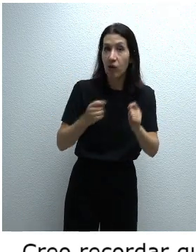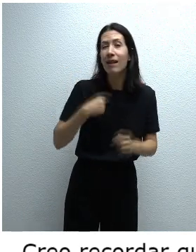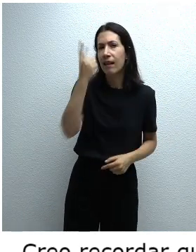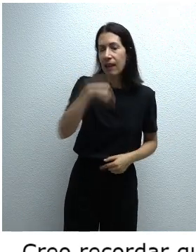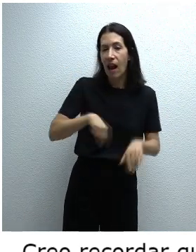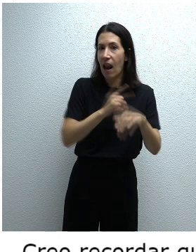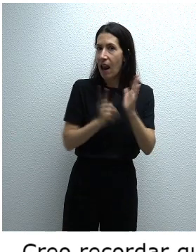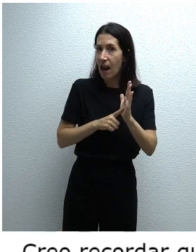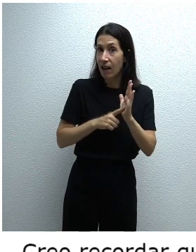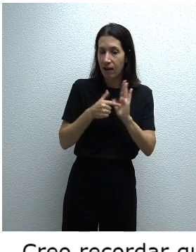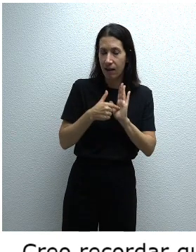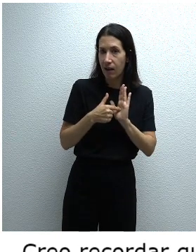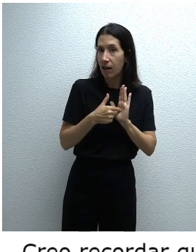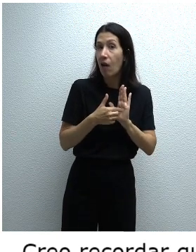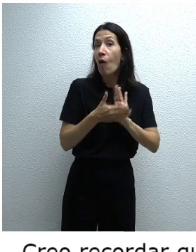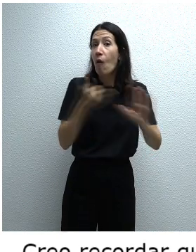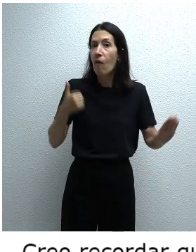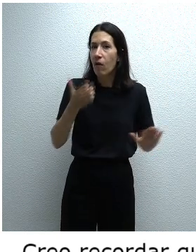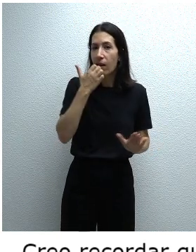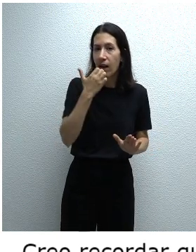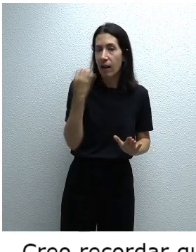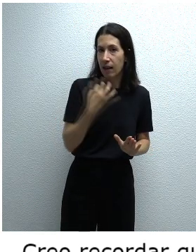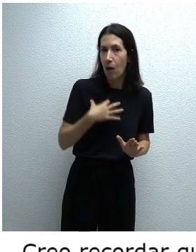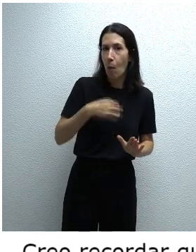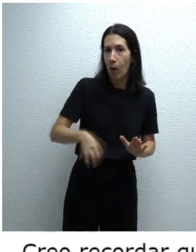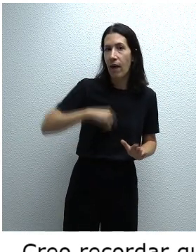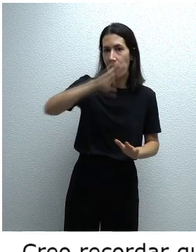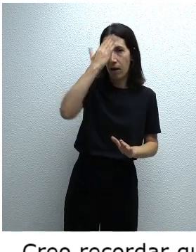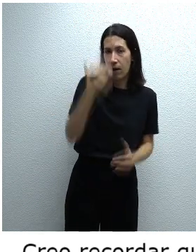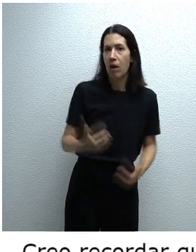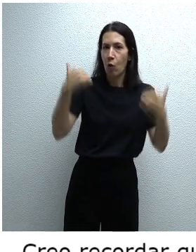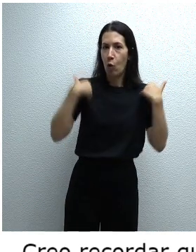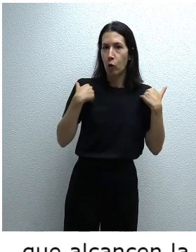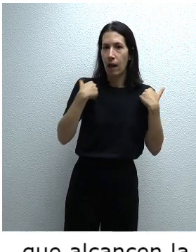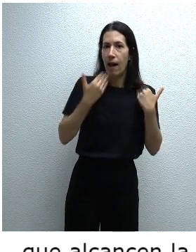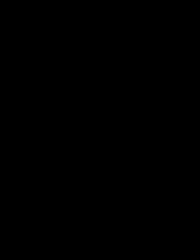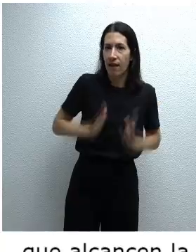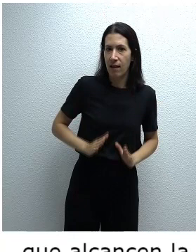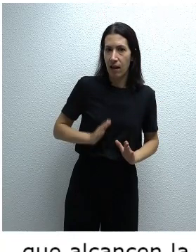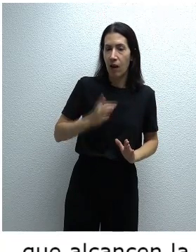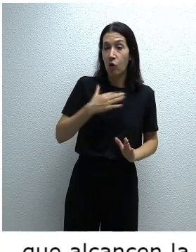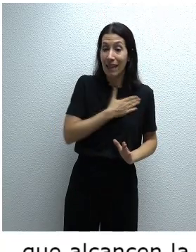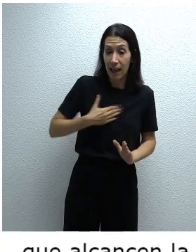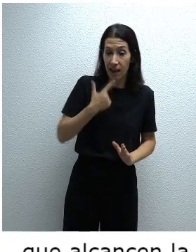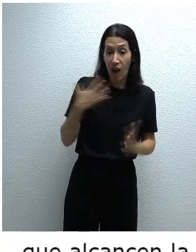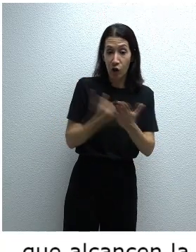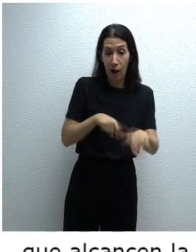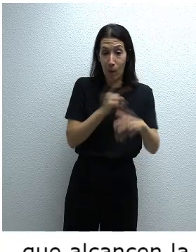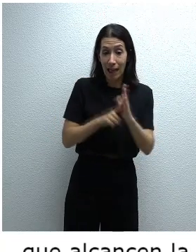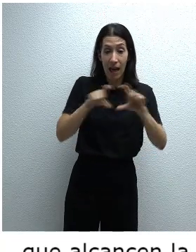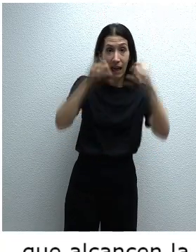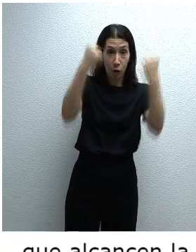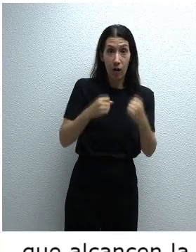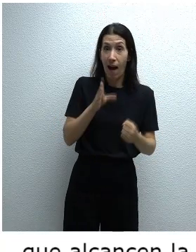legislación excluye a la patria potestad prorrogada o rehabilitada, en cuanto que se ve con disfavor todas esas instituciones a las que